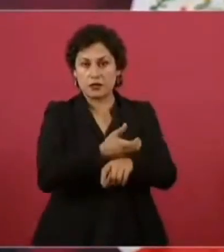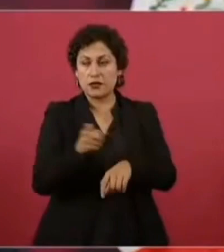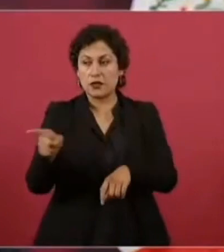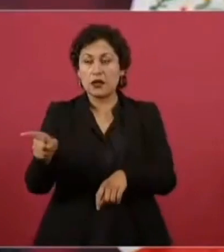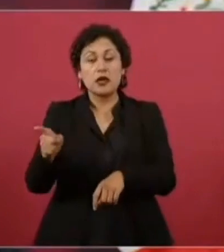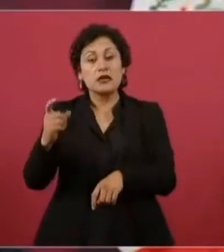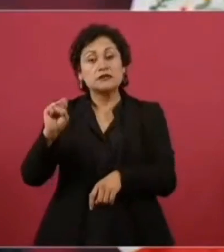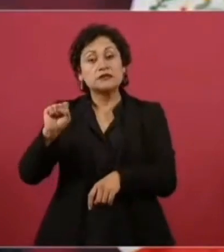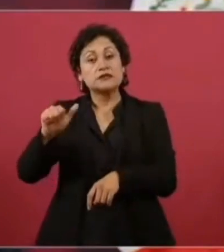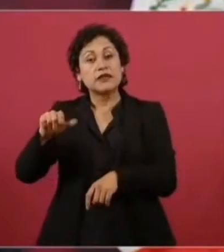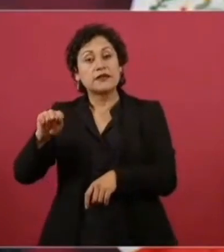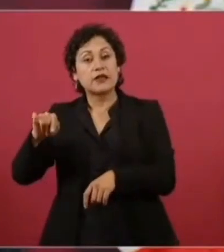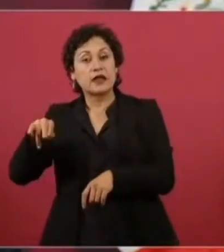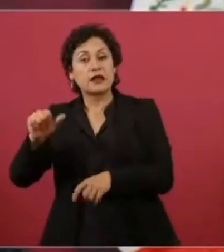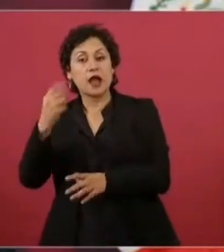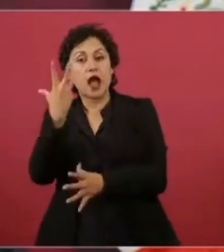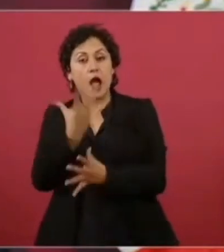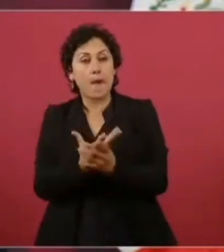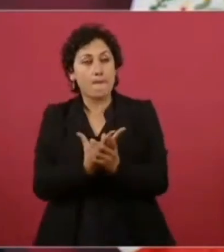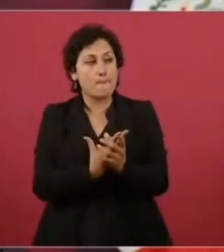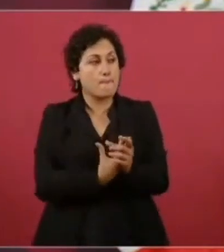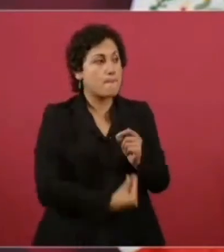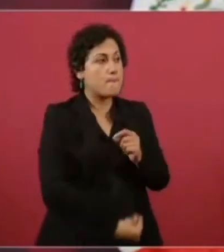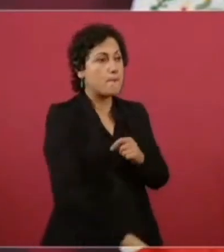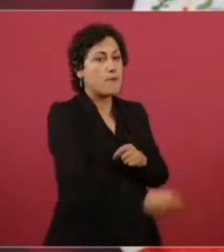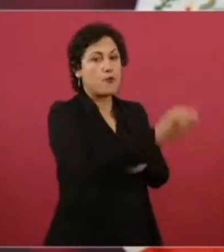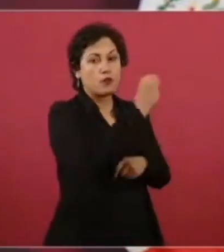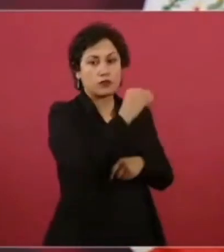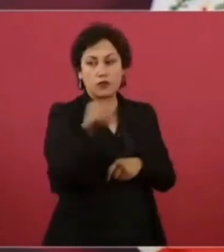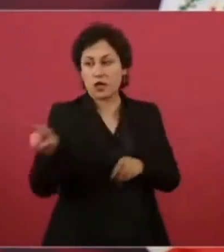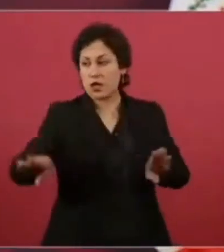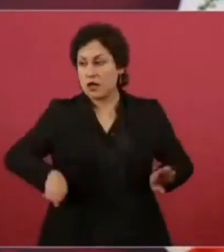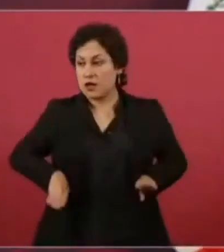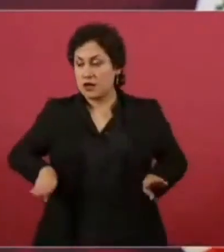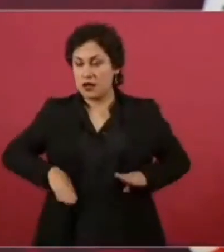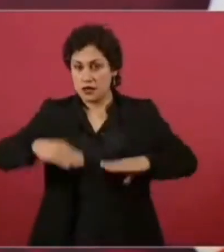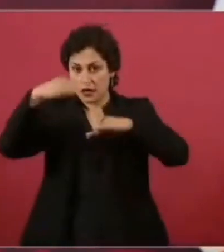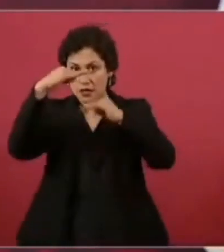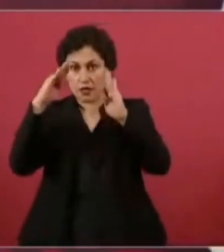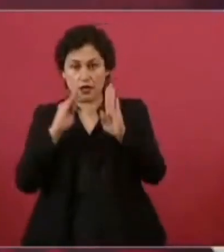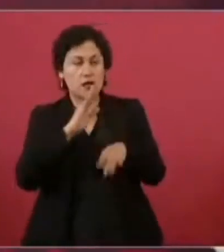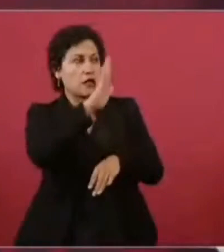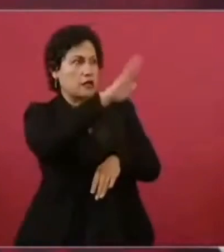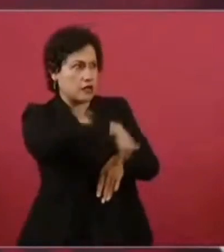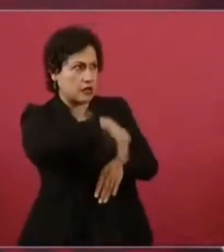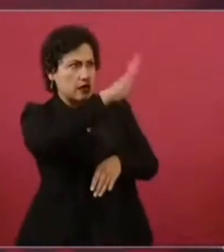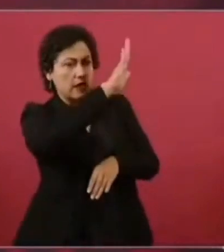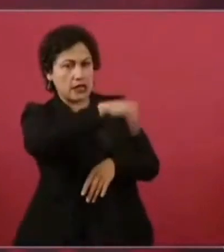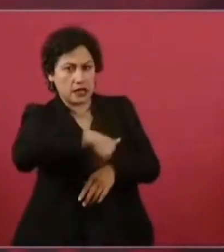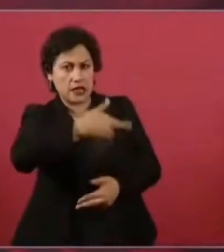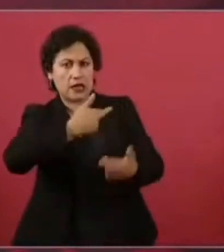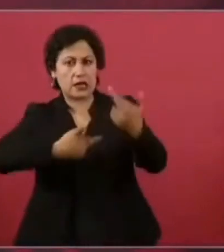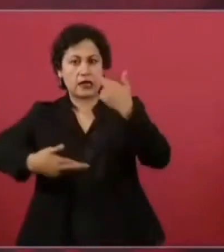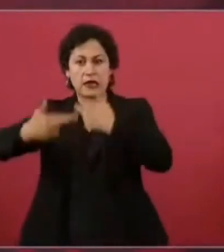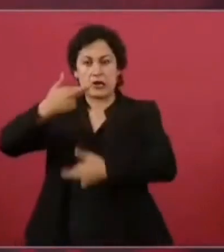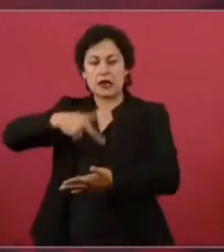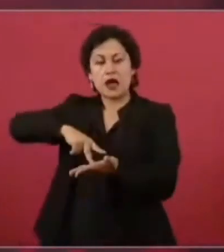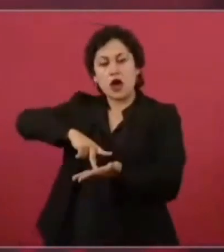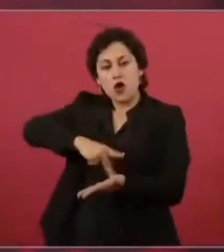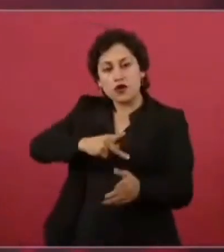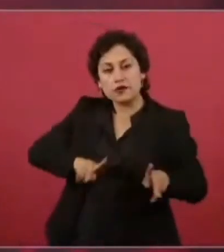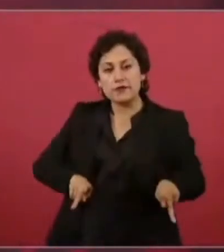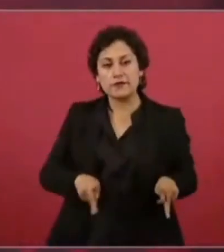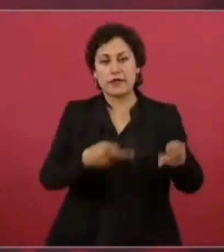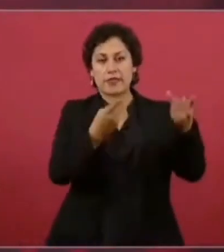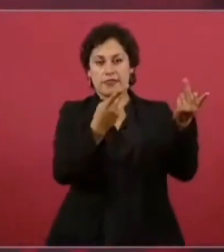conservadores, y viene y vende la Mesilla.